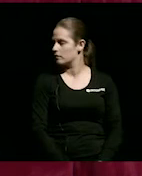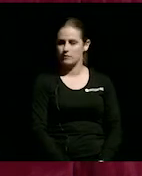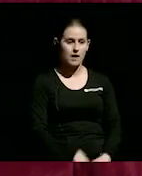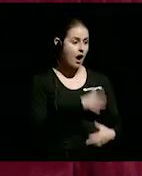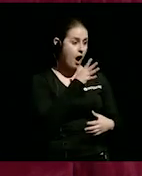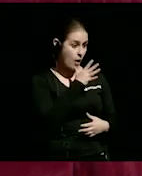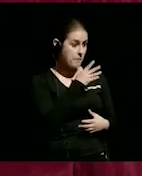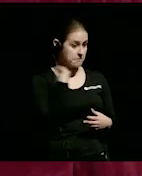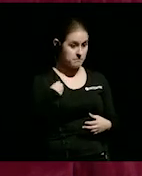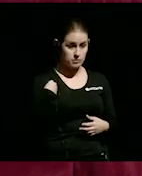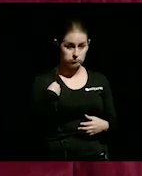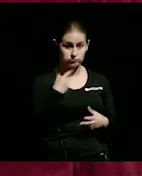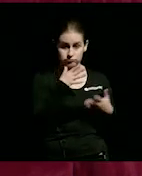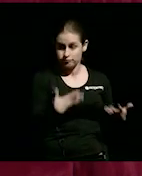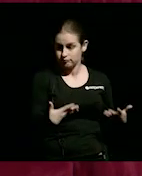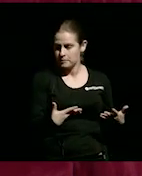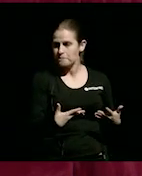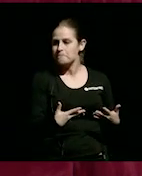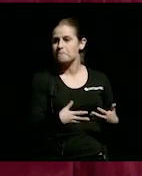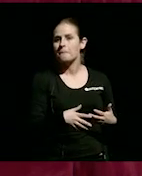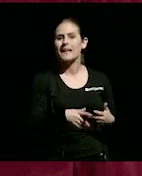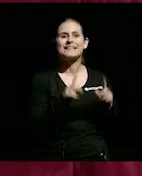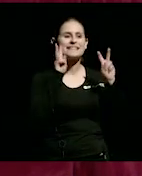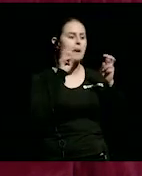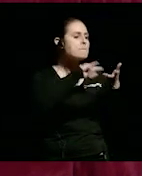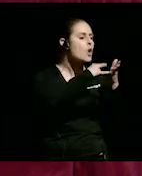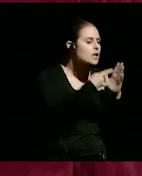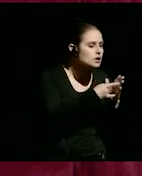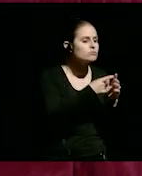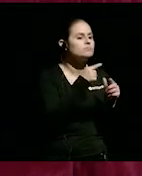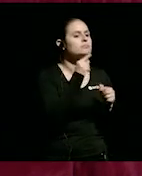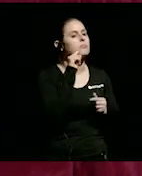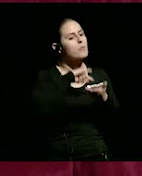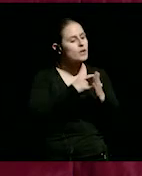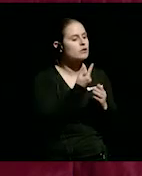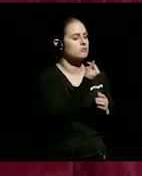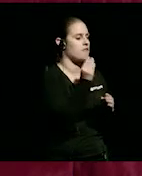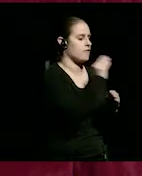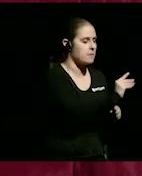Ahora mismo nos financiamos proyecto a proyecto, básicamente.